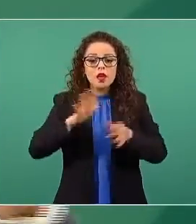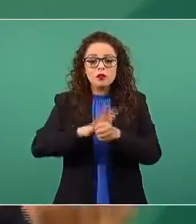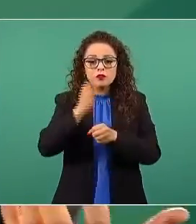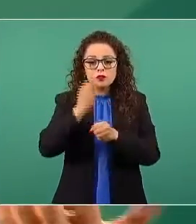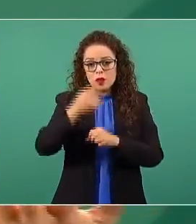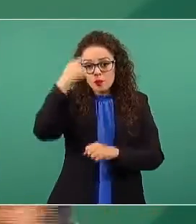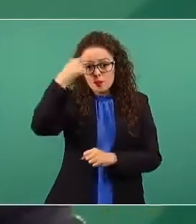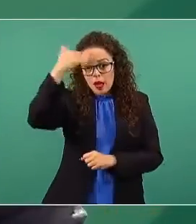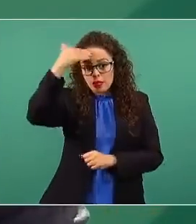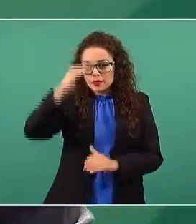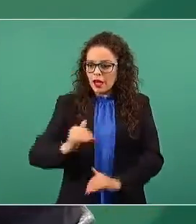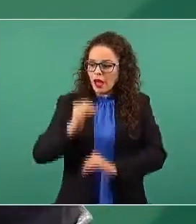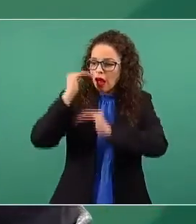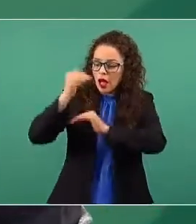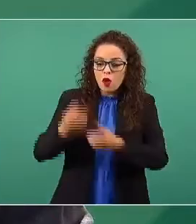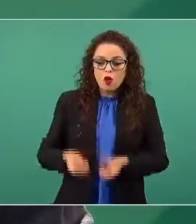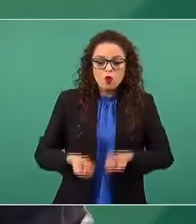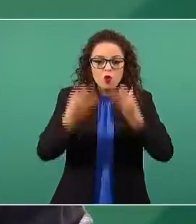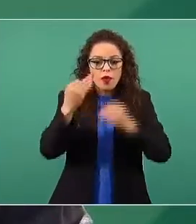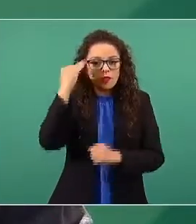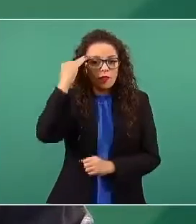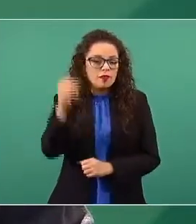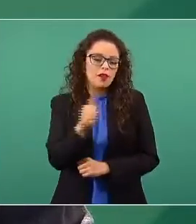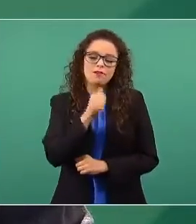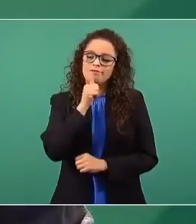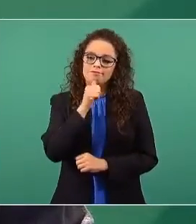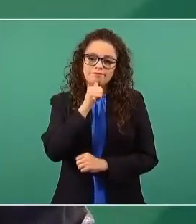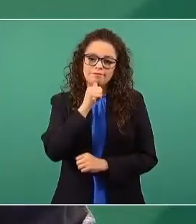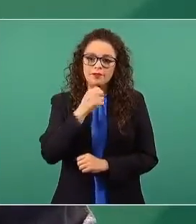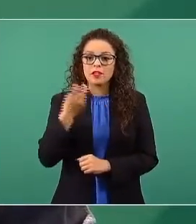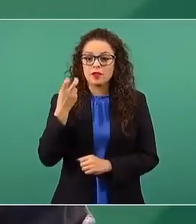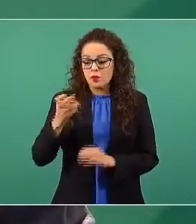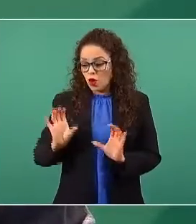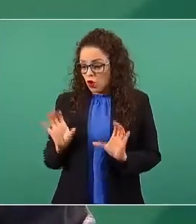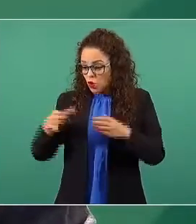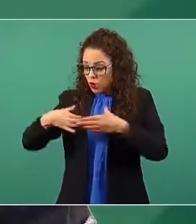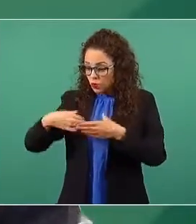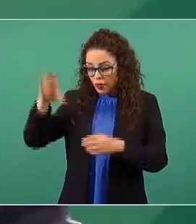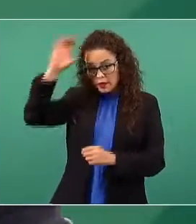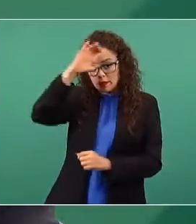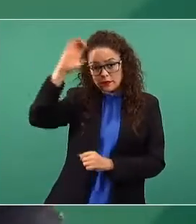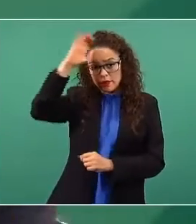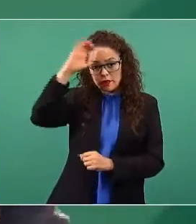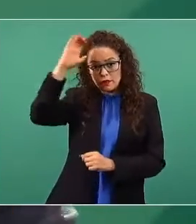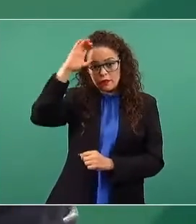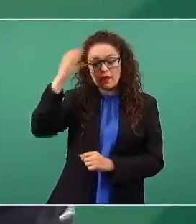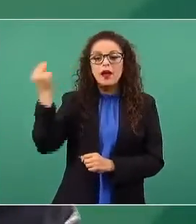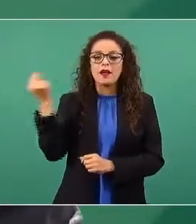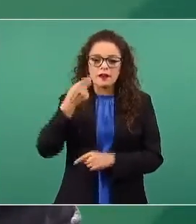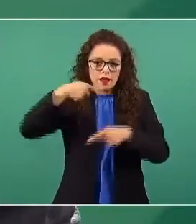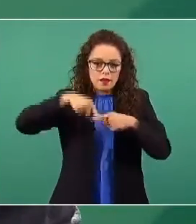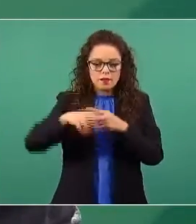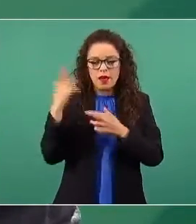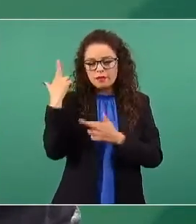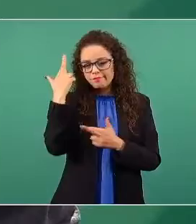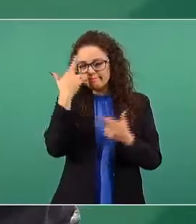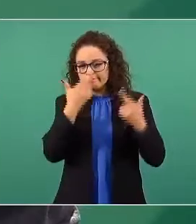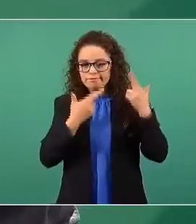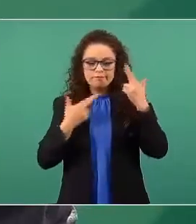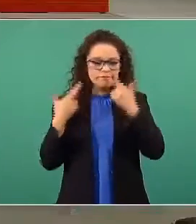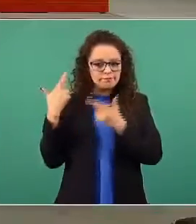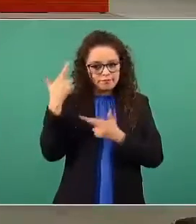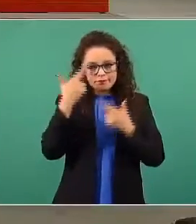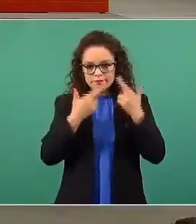el momento máximo. Entonces, es pertinente que las comunidades científicas empiecen a evaluar estas